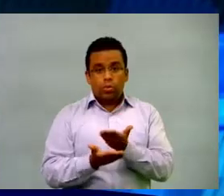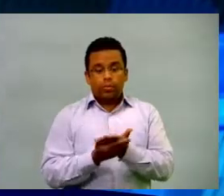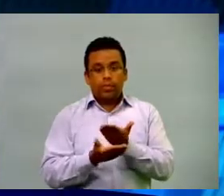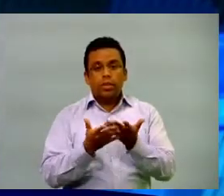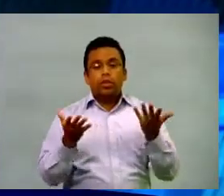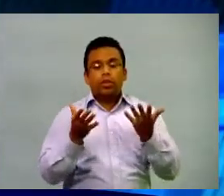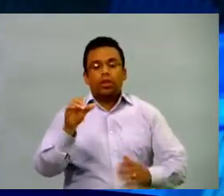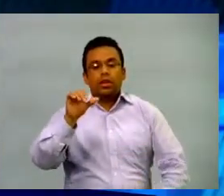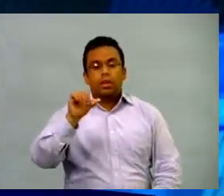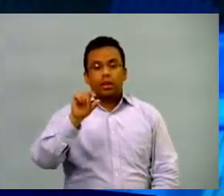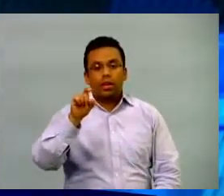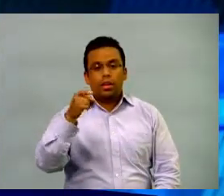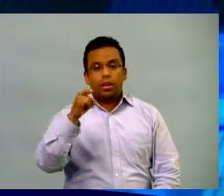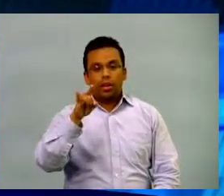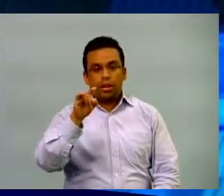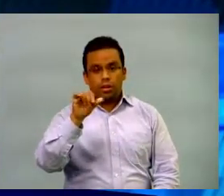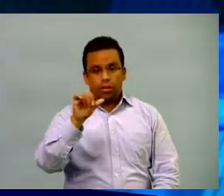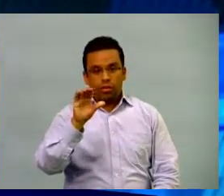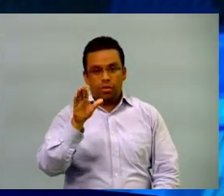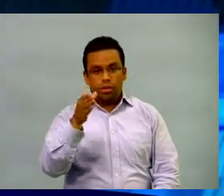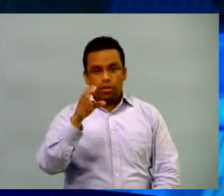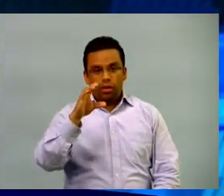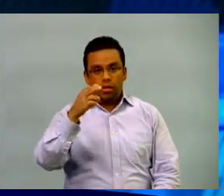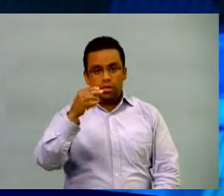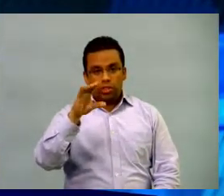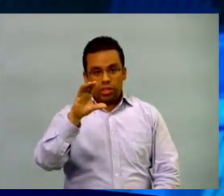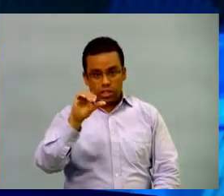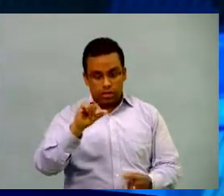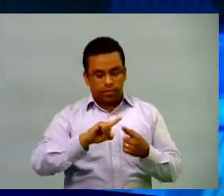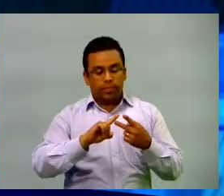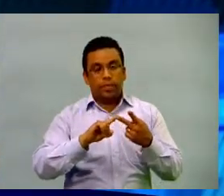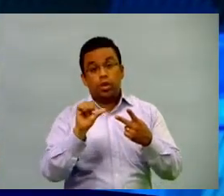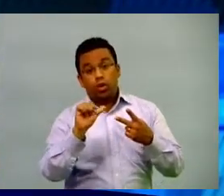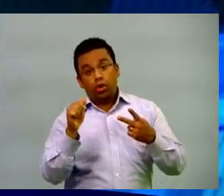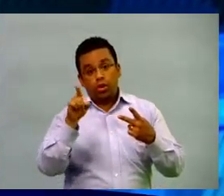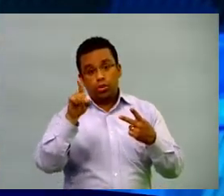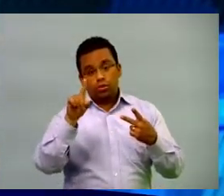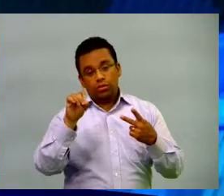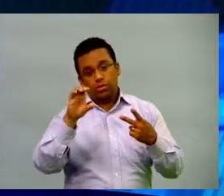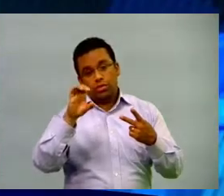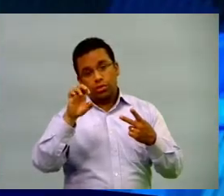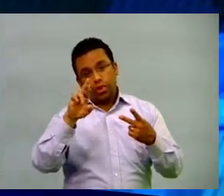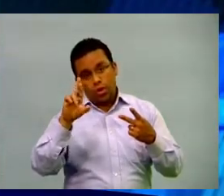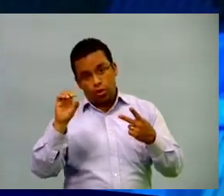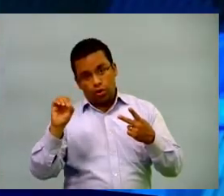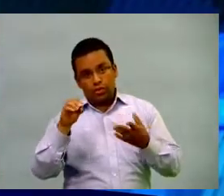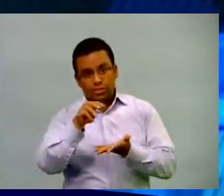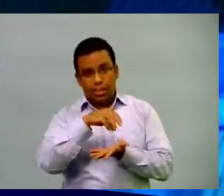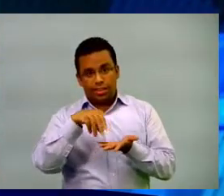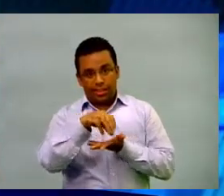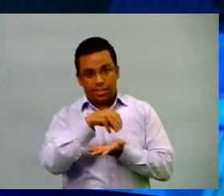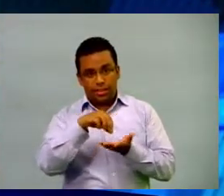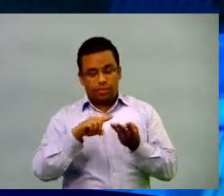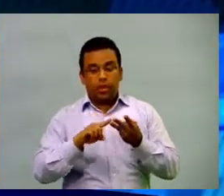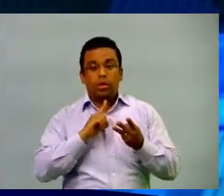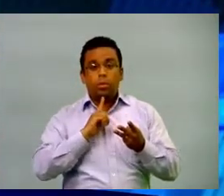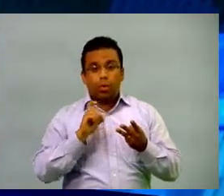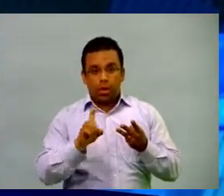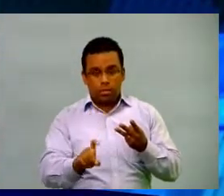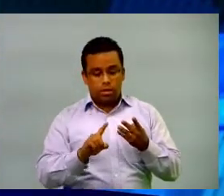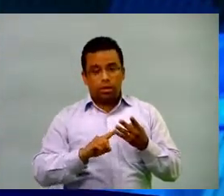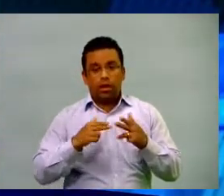Aguachica, siguen allá muy pendientes, desde Socorro, Santander, veo Bucaramanga,